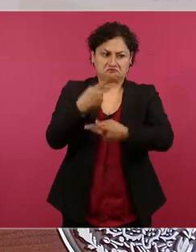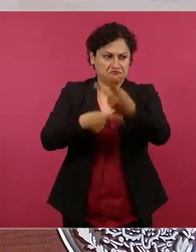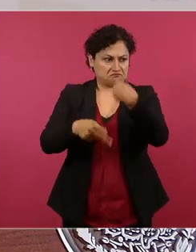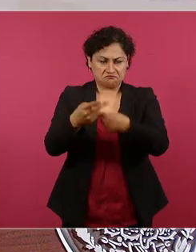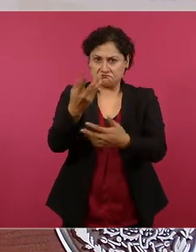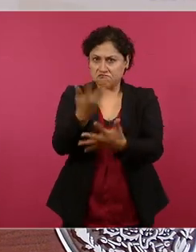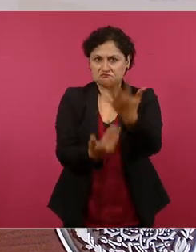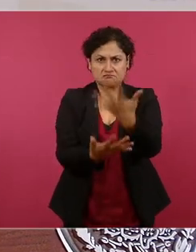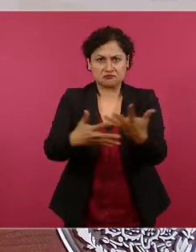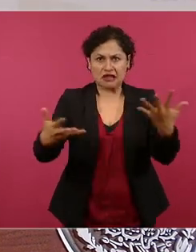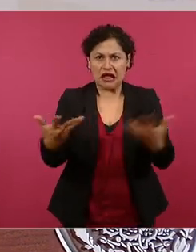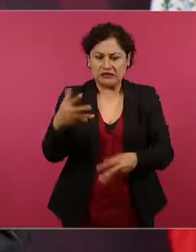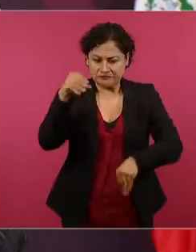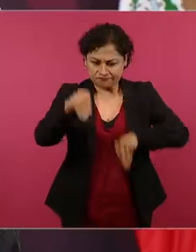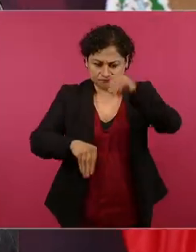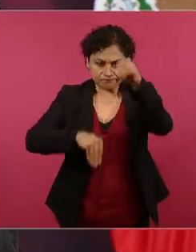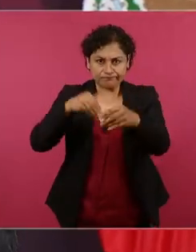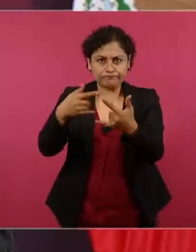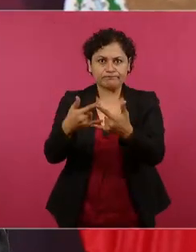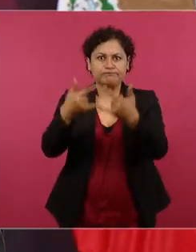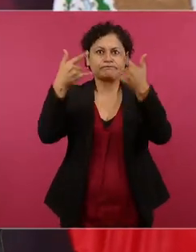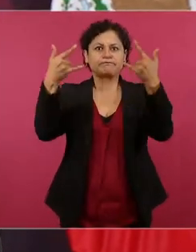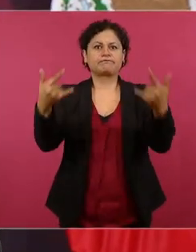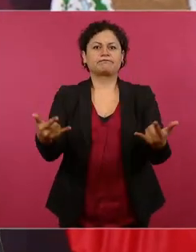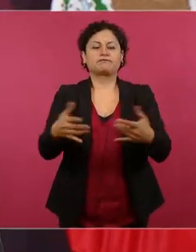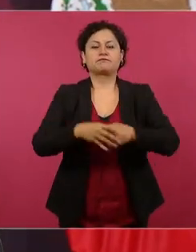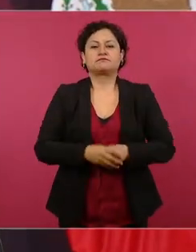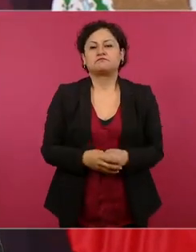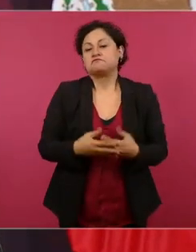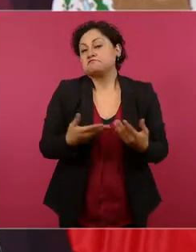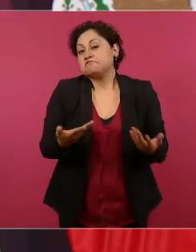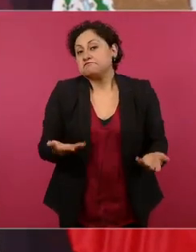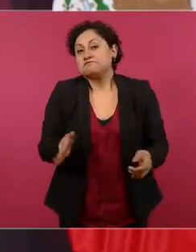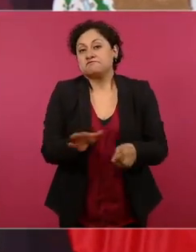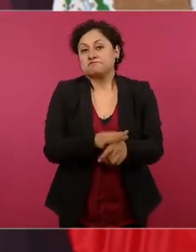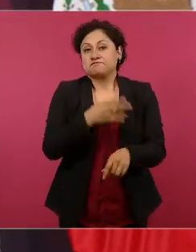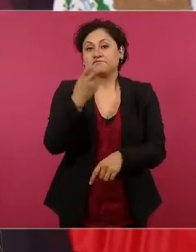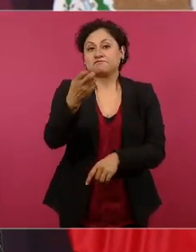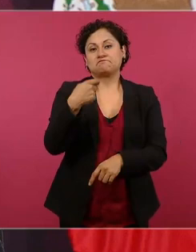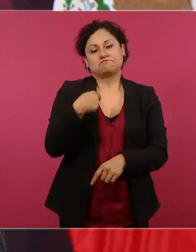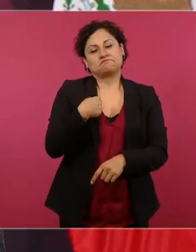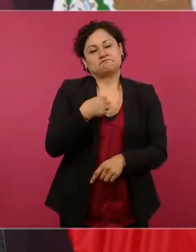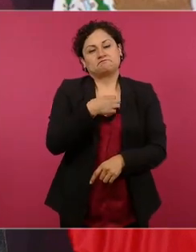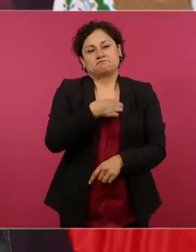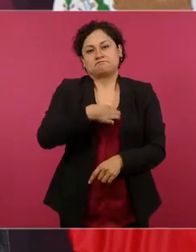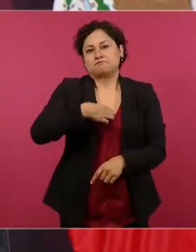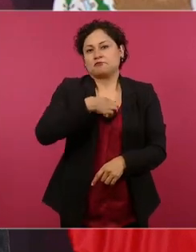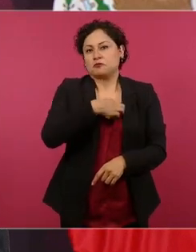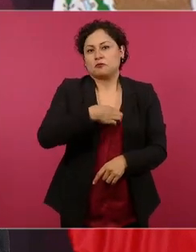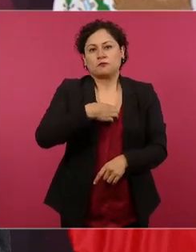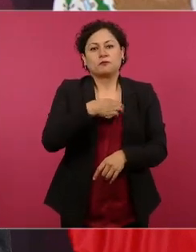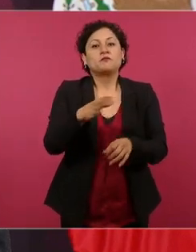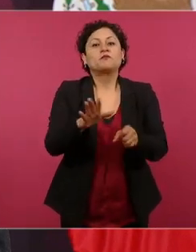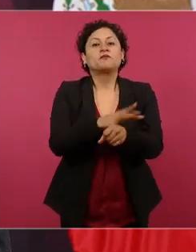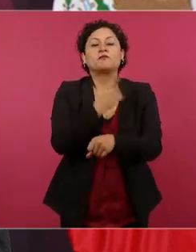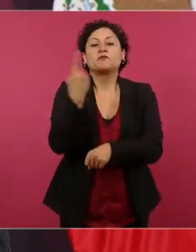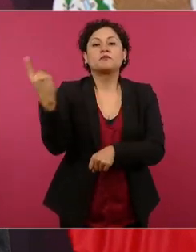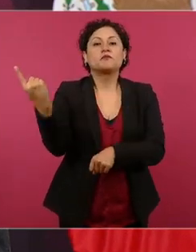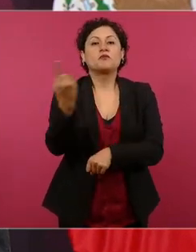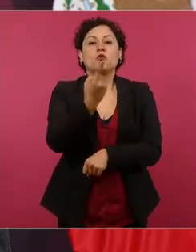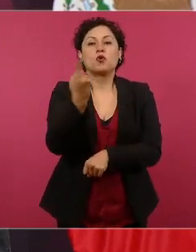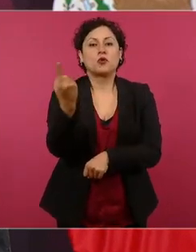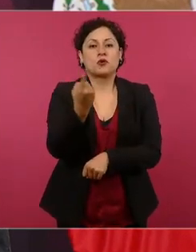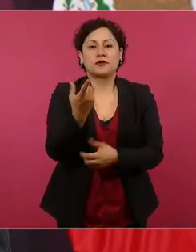Entonces, yo estoy muy contento porque no ha sido en vano